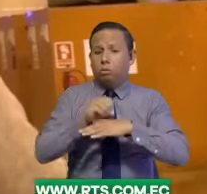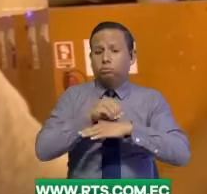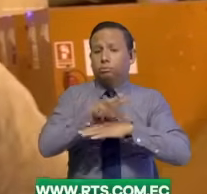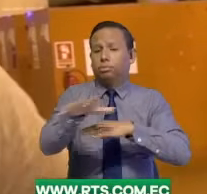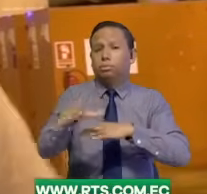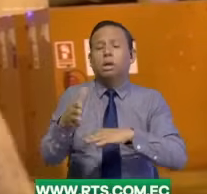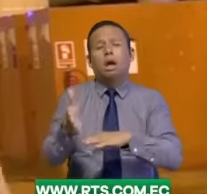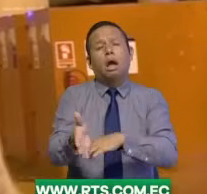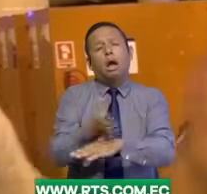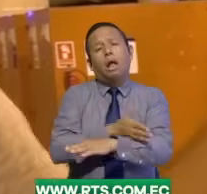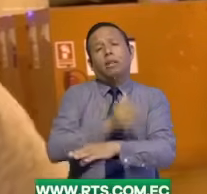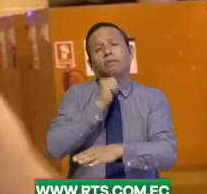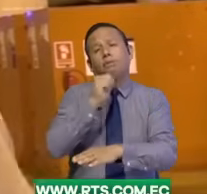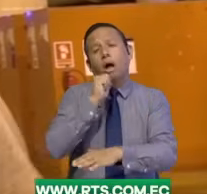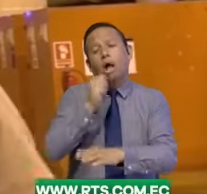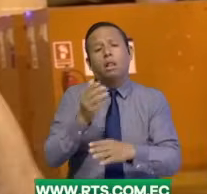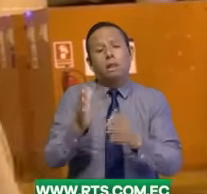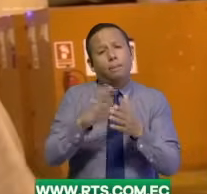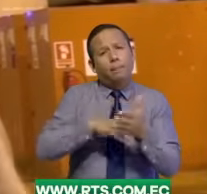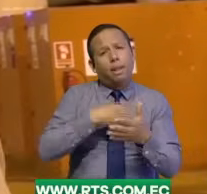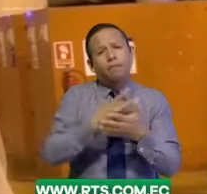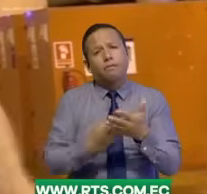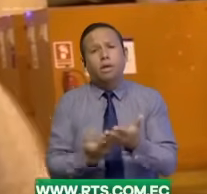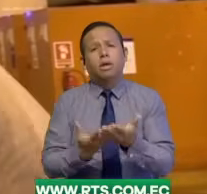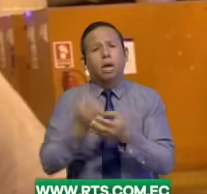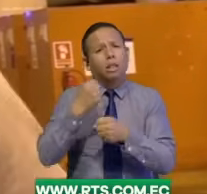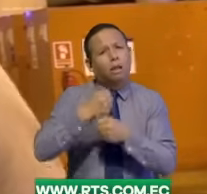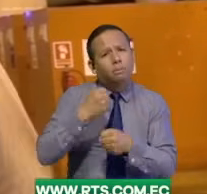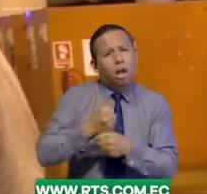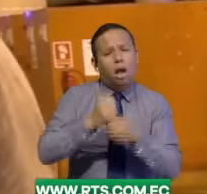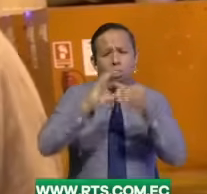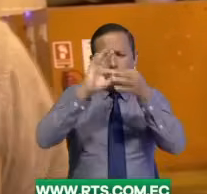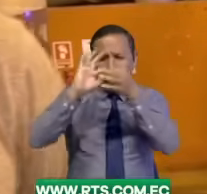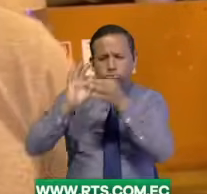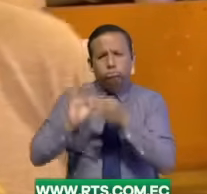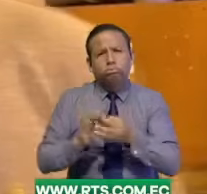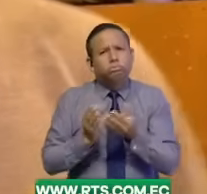venido programando ciertos mantenimientos o ciertos trabajos que hay que ejecutar y que pueden poner